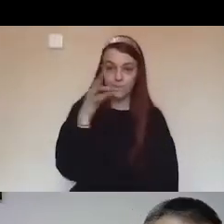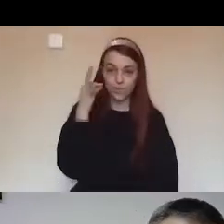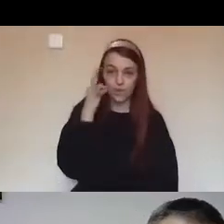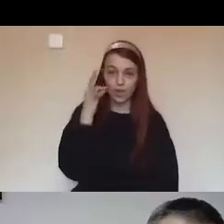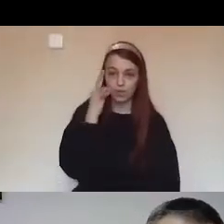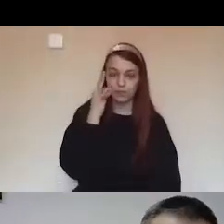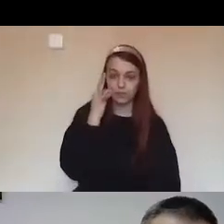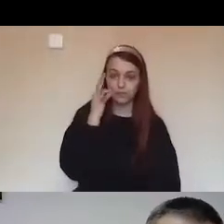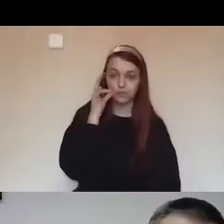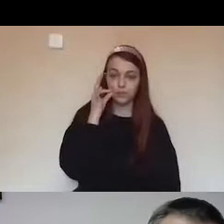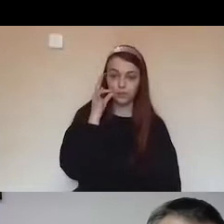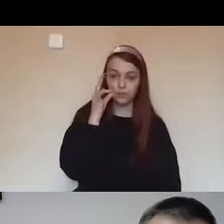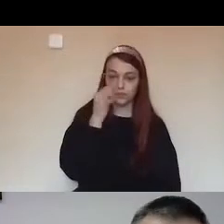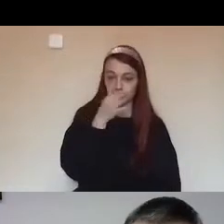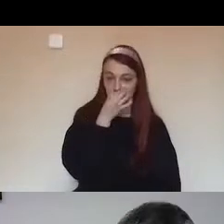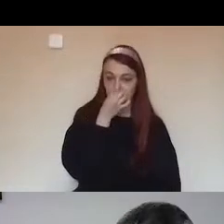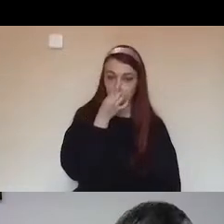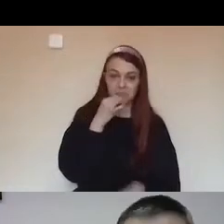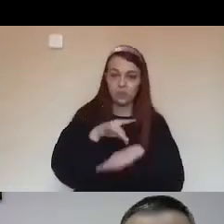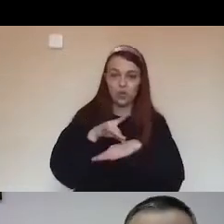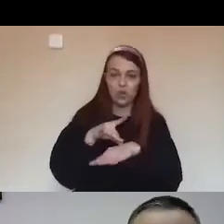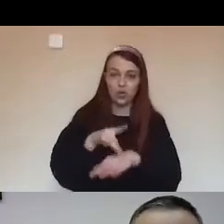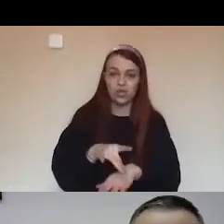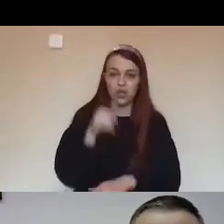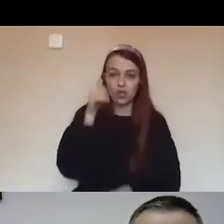tipo de orientación sexual.